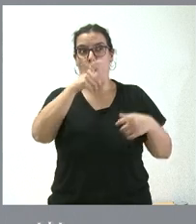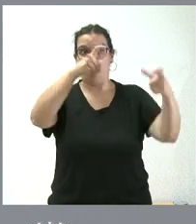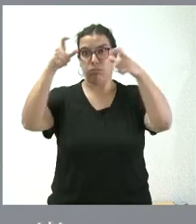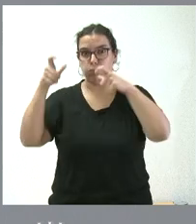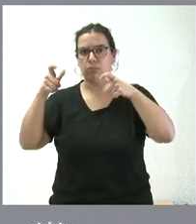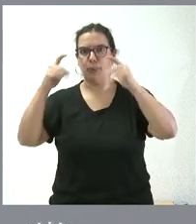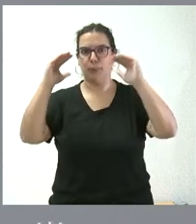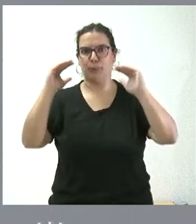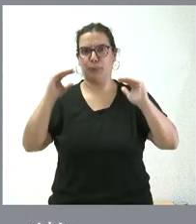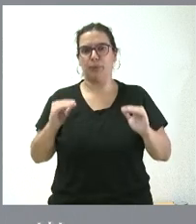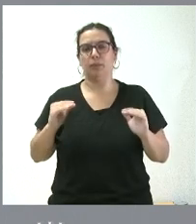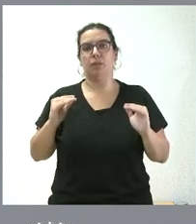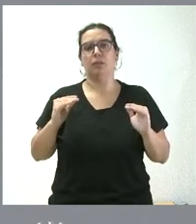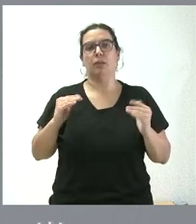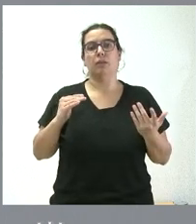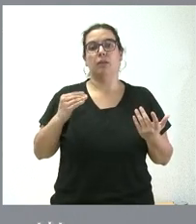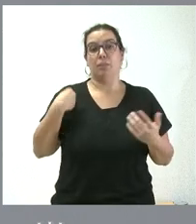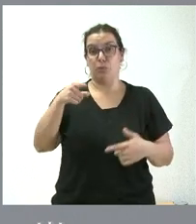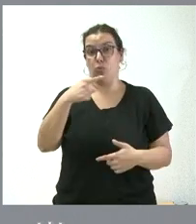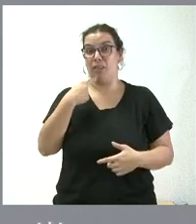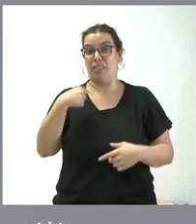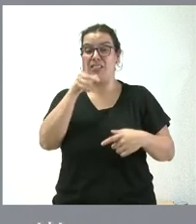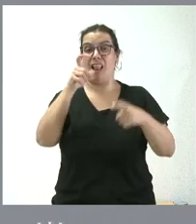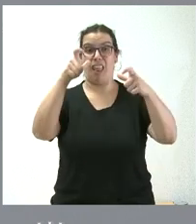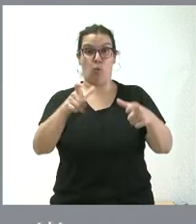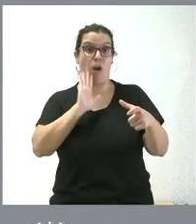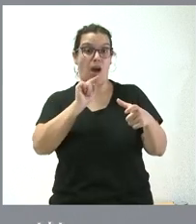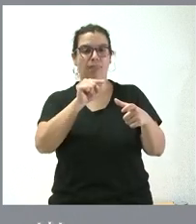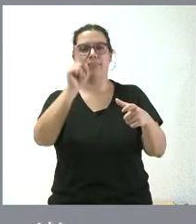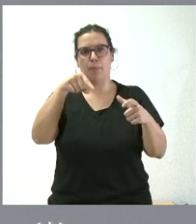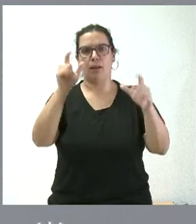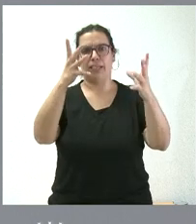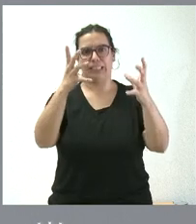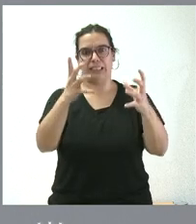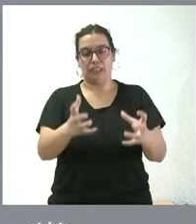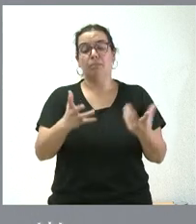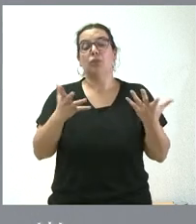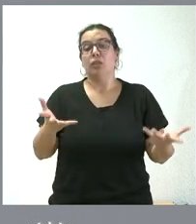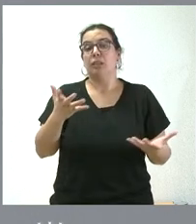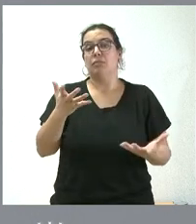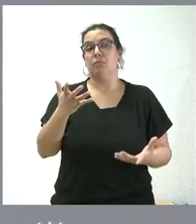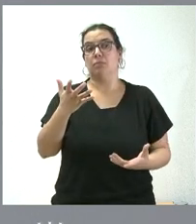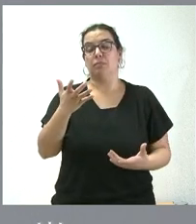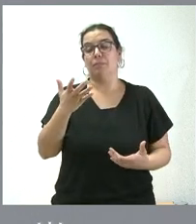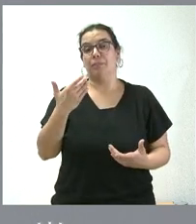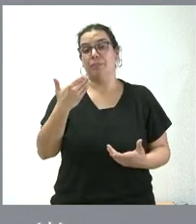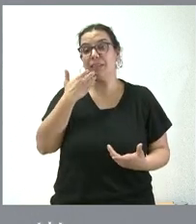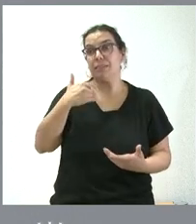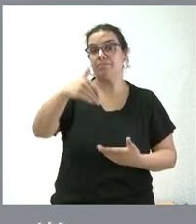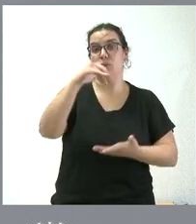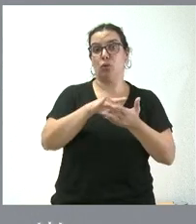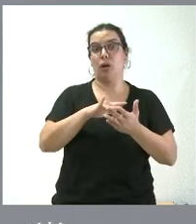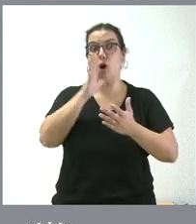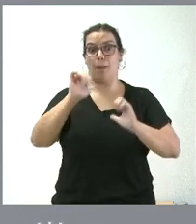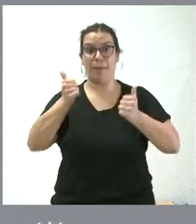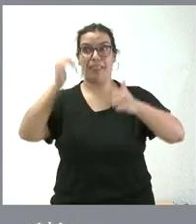bajado su nivel también la laguna que usted señala eh en la medida en que pueda tener una época de lluvias como la que estamos